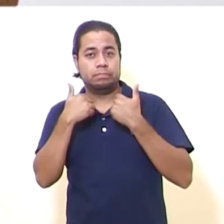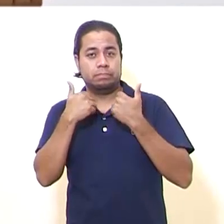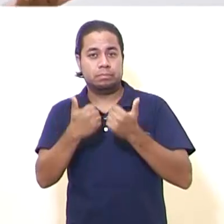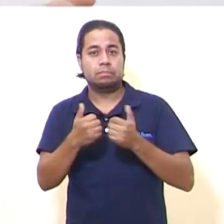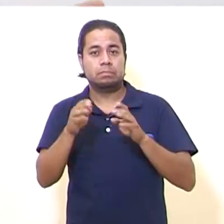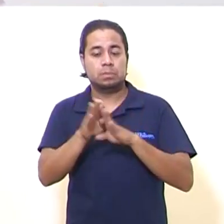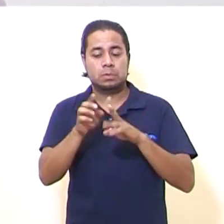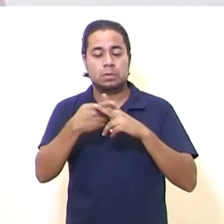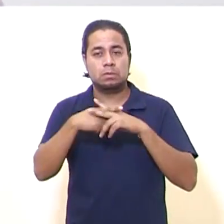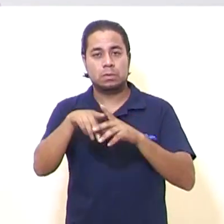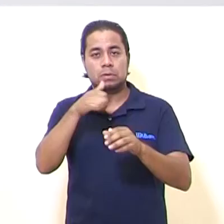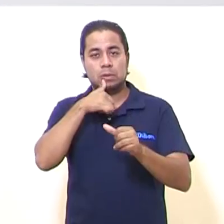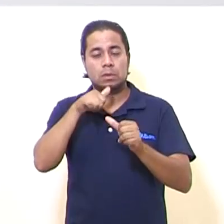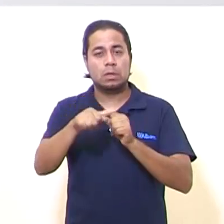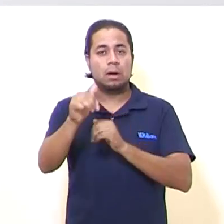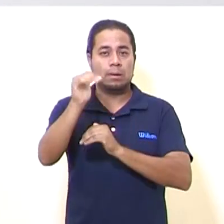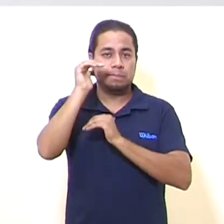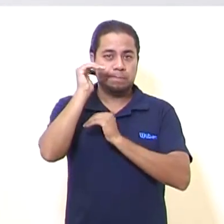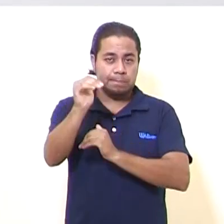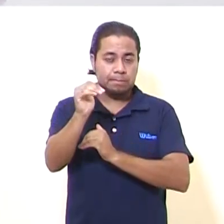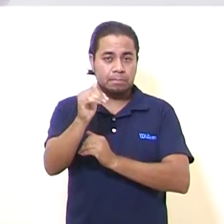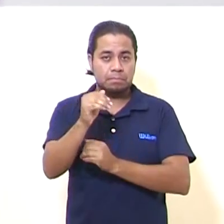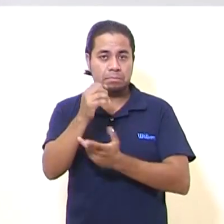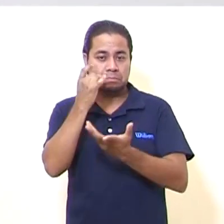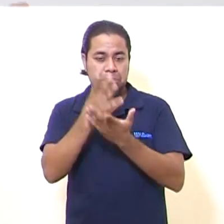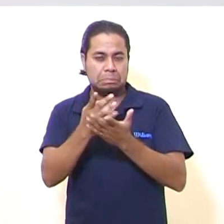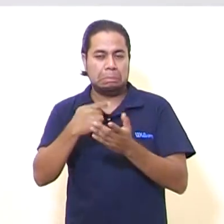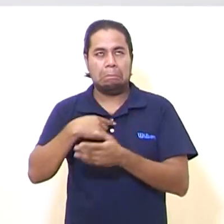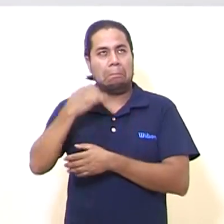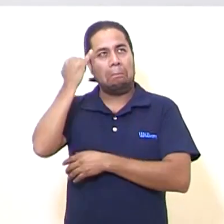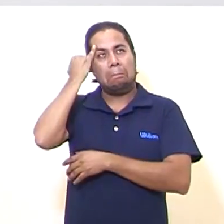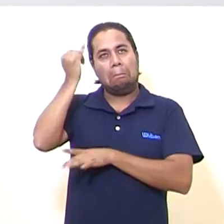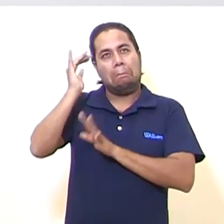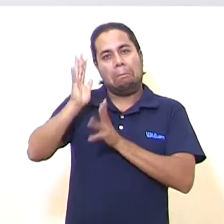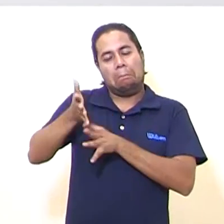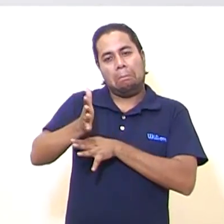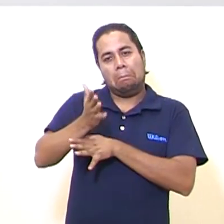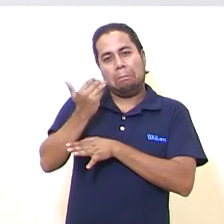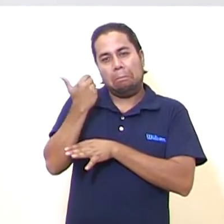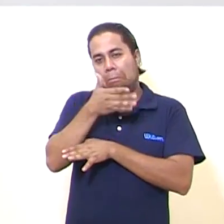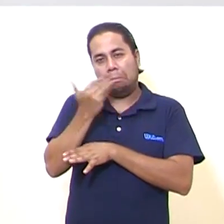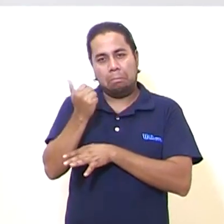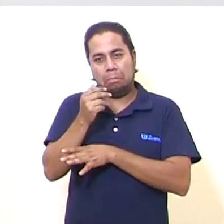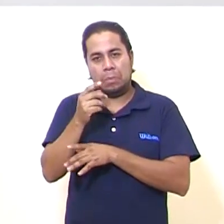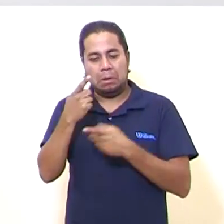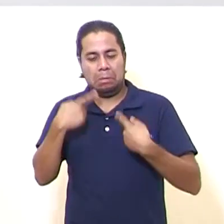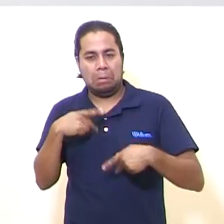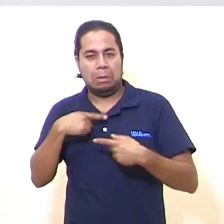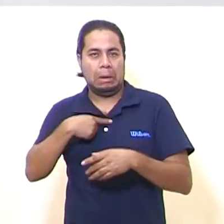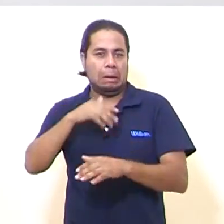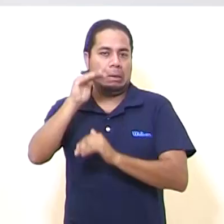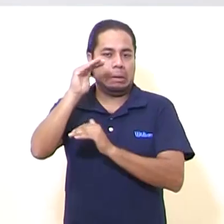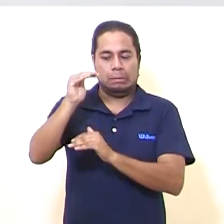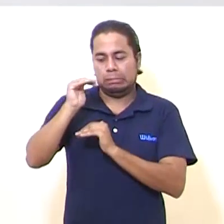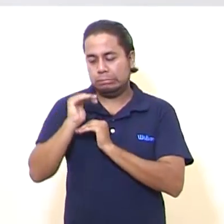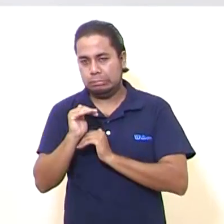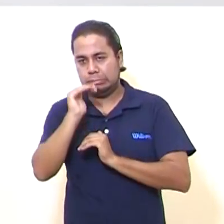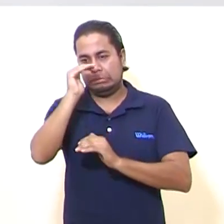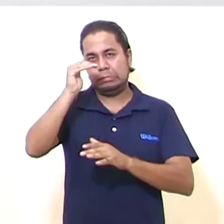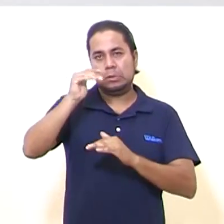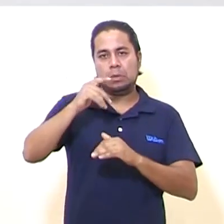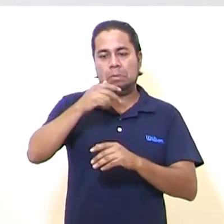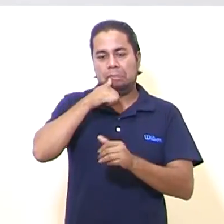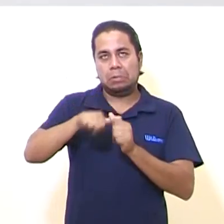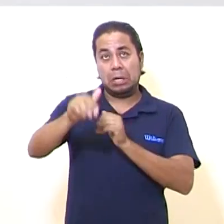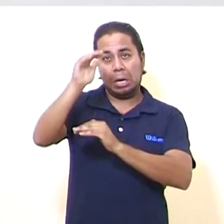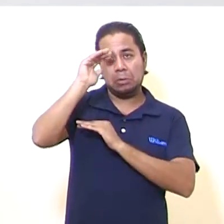dónde vinieron las mayúsculas. No solamente fue un invento, ni nada más puso una persona una mayúscula o una letra grandota y